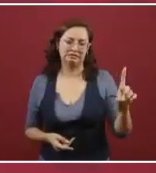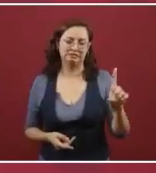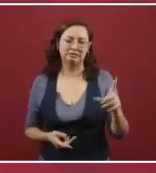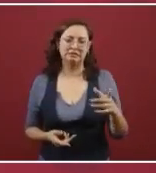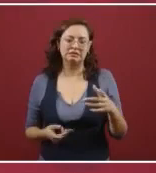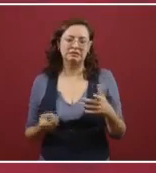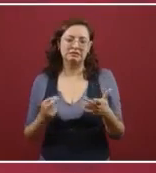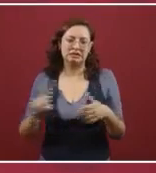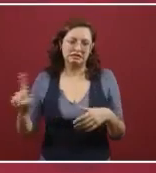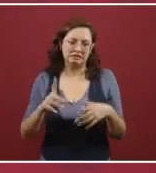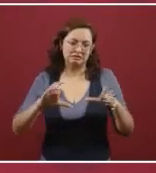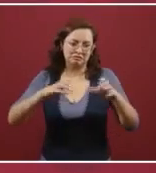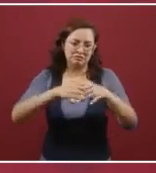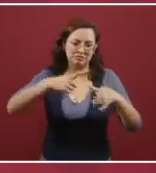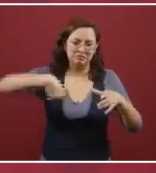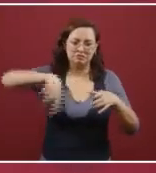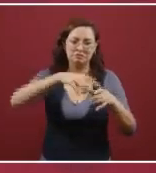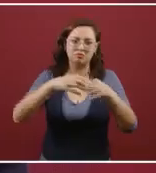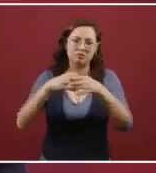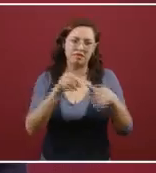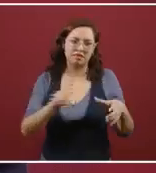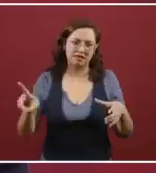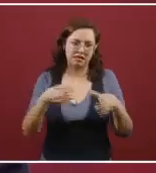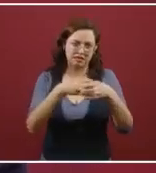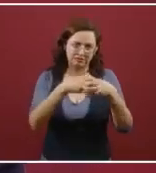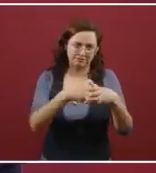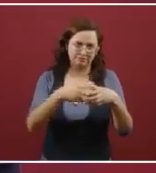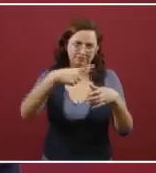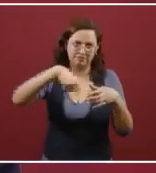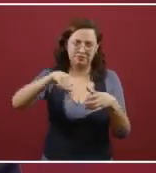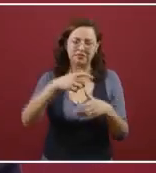del núcleo conservador, pero